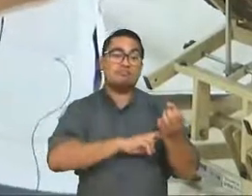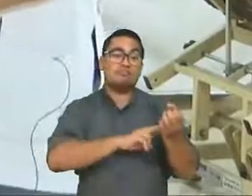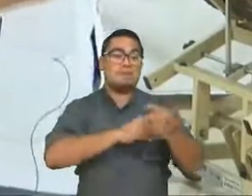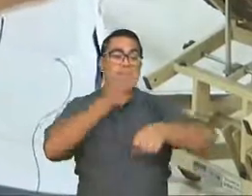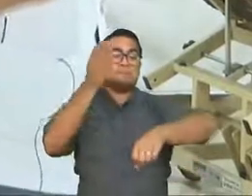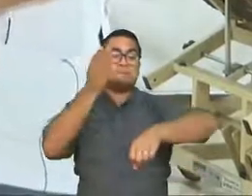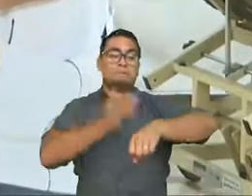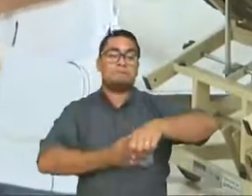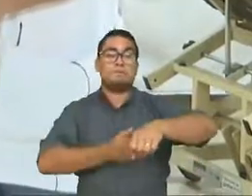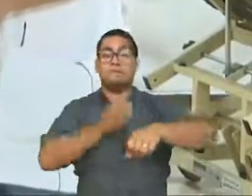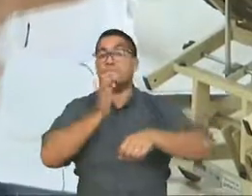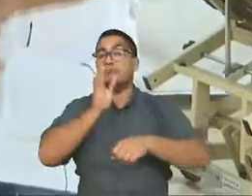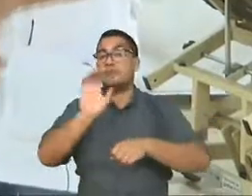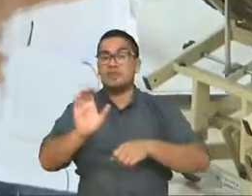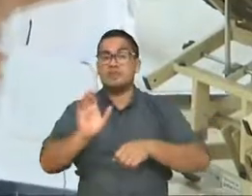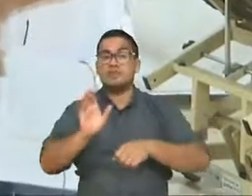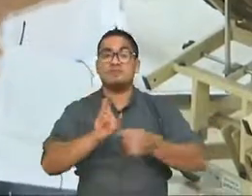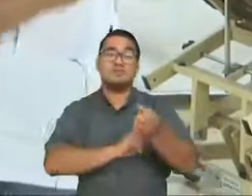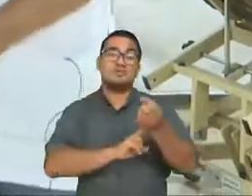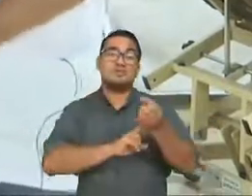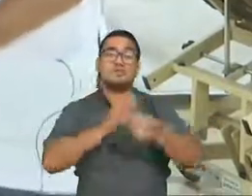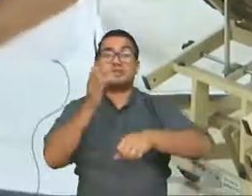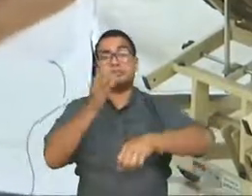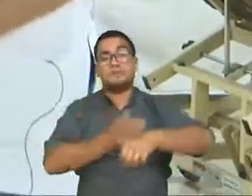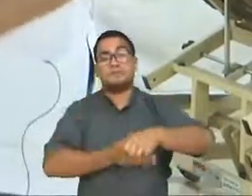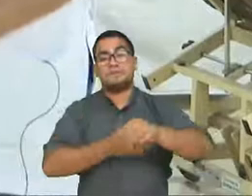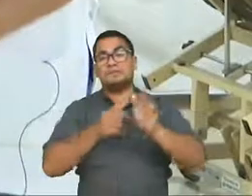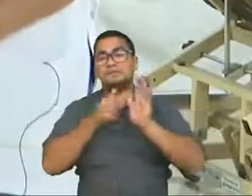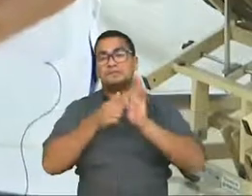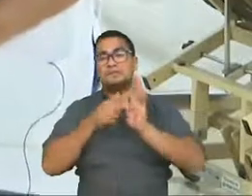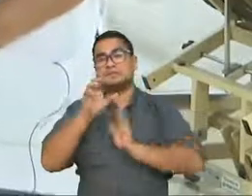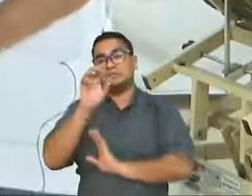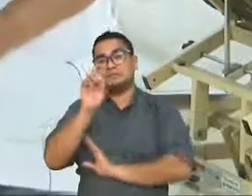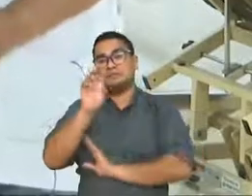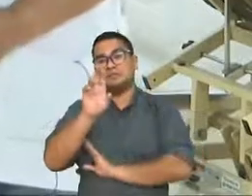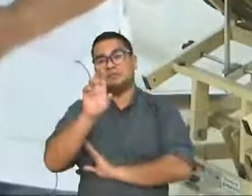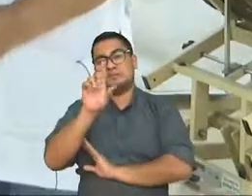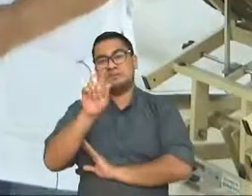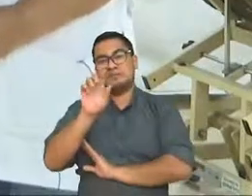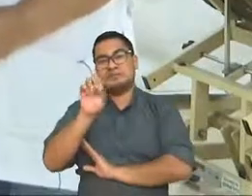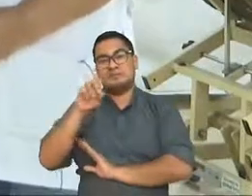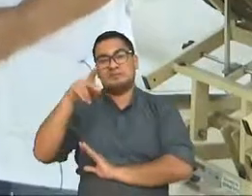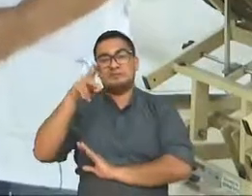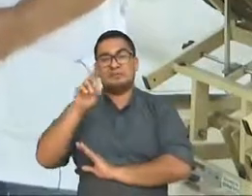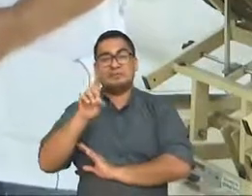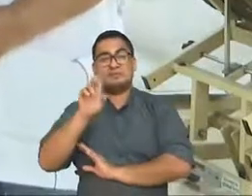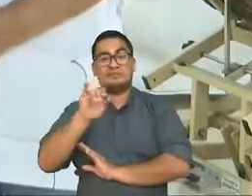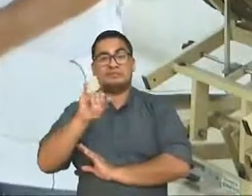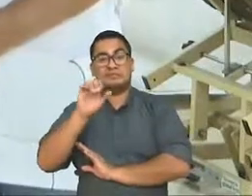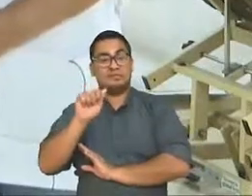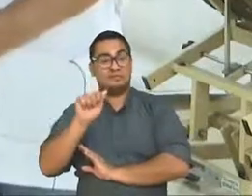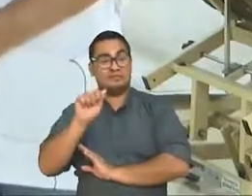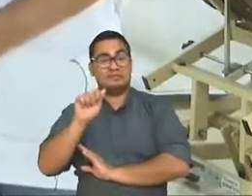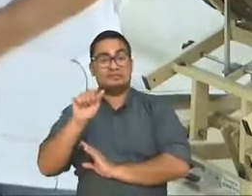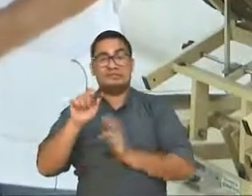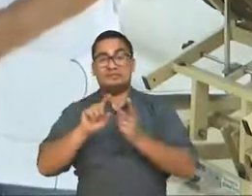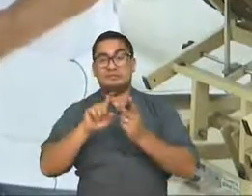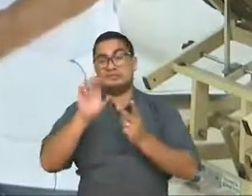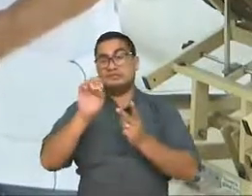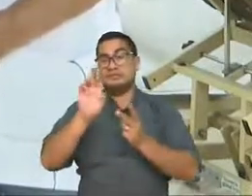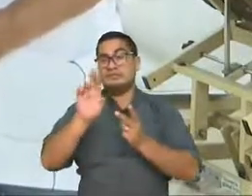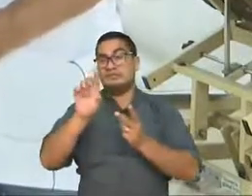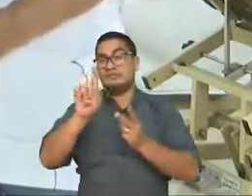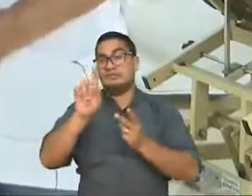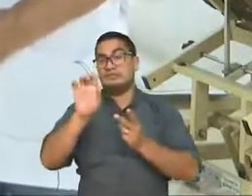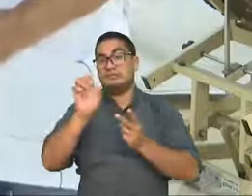amputados y niños también. En el caso de la ortopedia, la otra especialidad, la órtesis, ¿en qué tipo